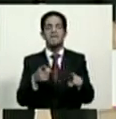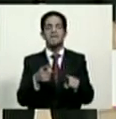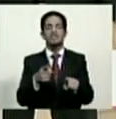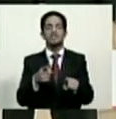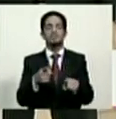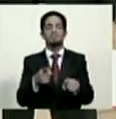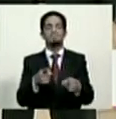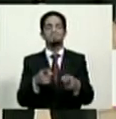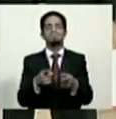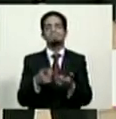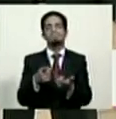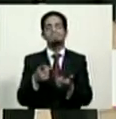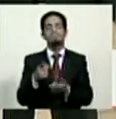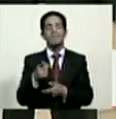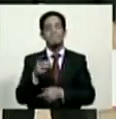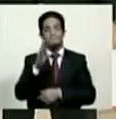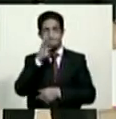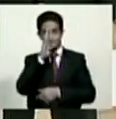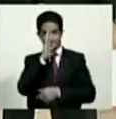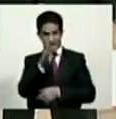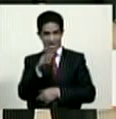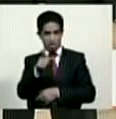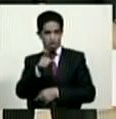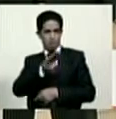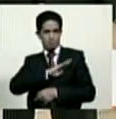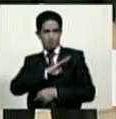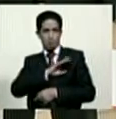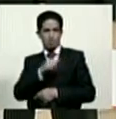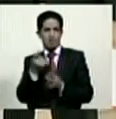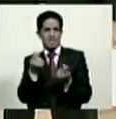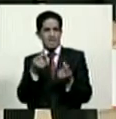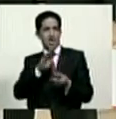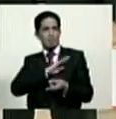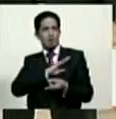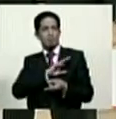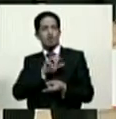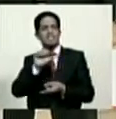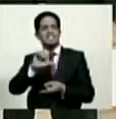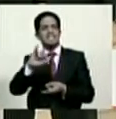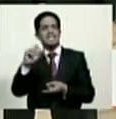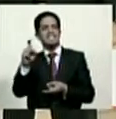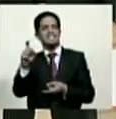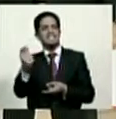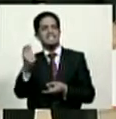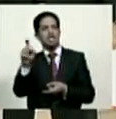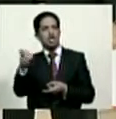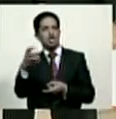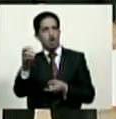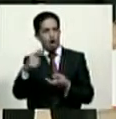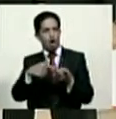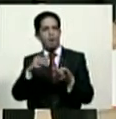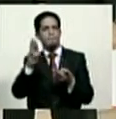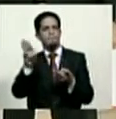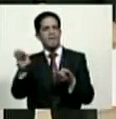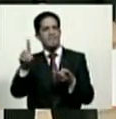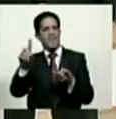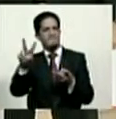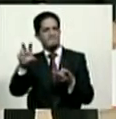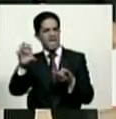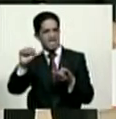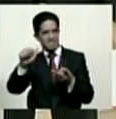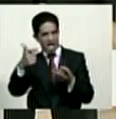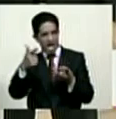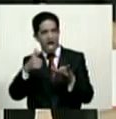PDVSA, a través de la Fundación Simón Bolívar y de Citgo, destinaba y dirigía anualmente para atender casos de